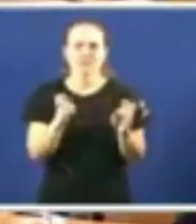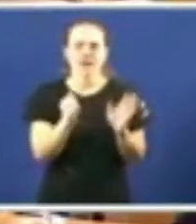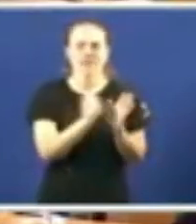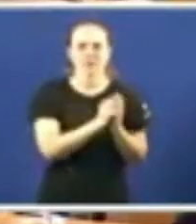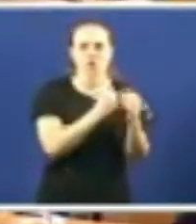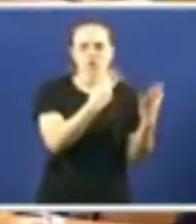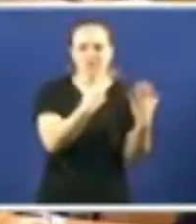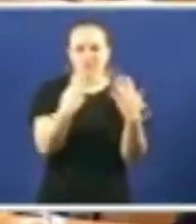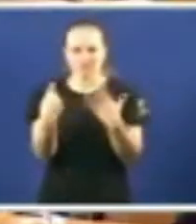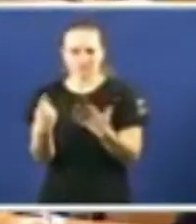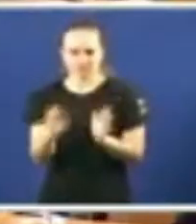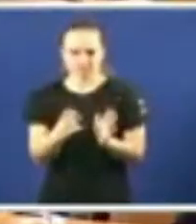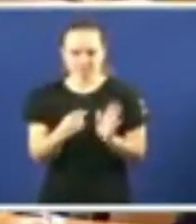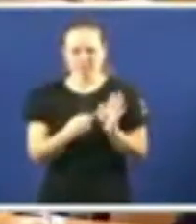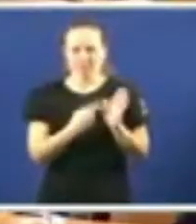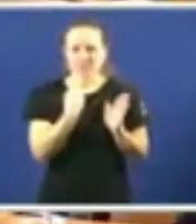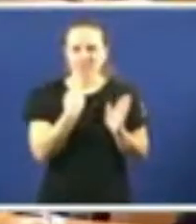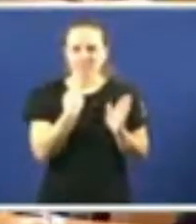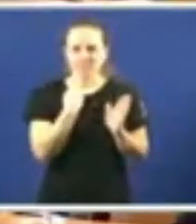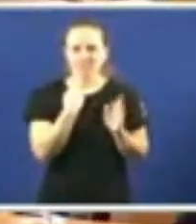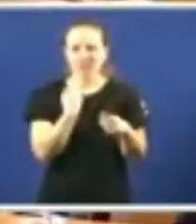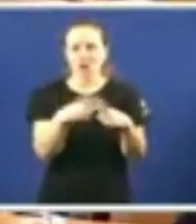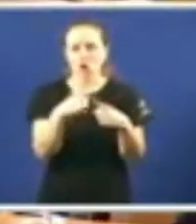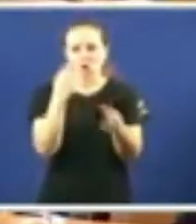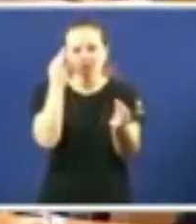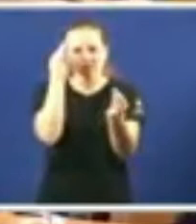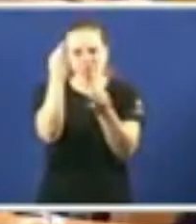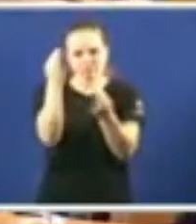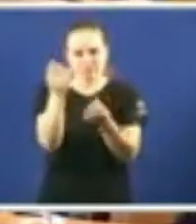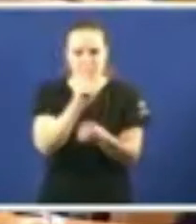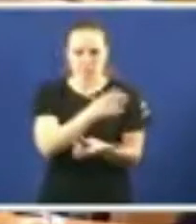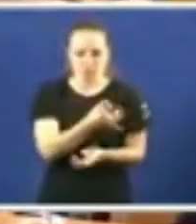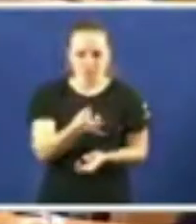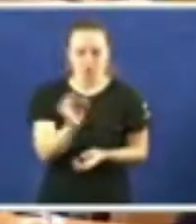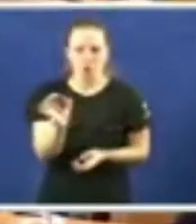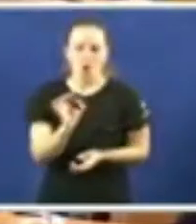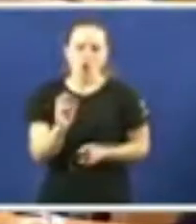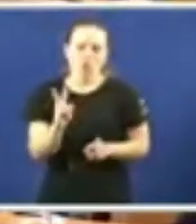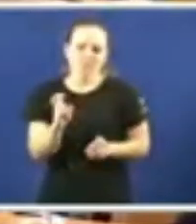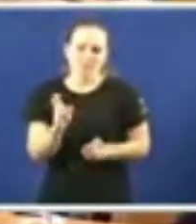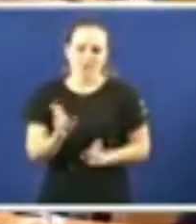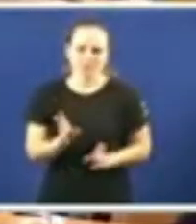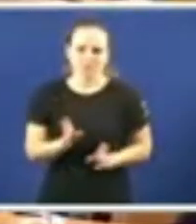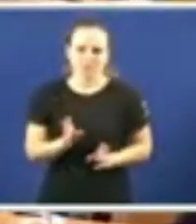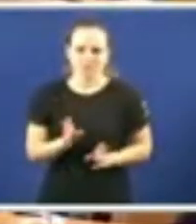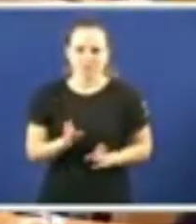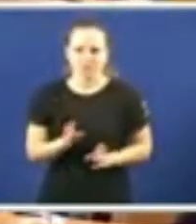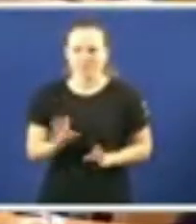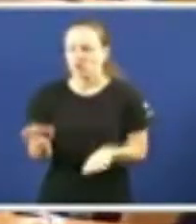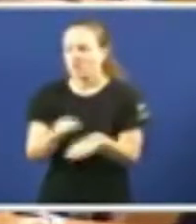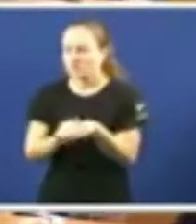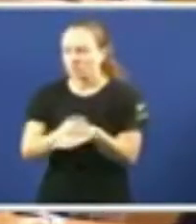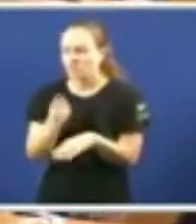con inexactitudes o con decoro e dignidad de donoso. Y permítame explicar yo. Dígame, perdone. Sí,